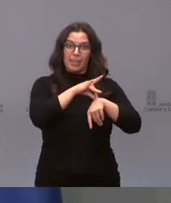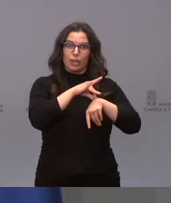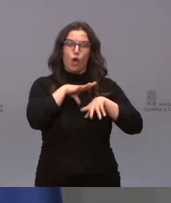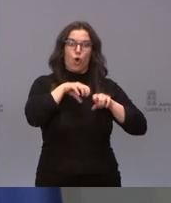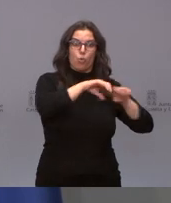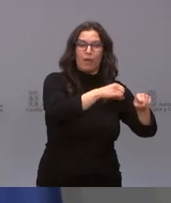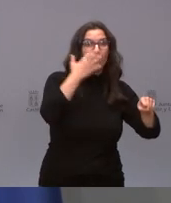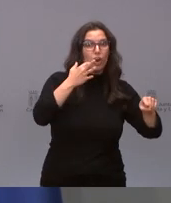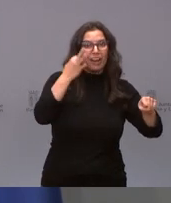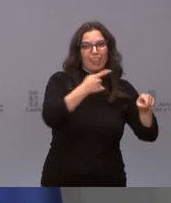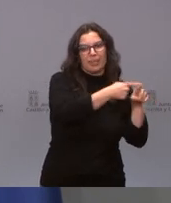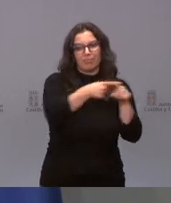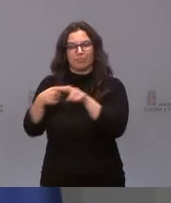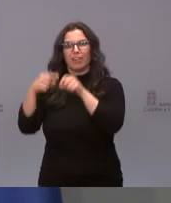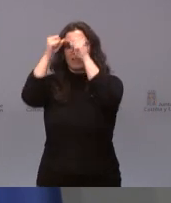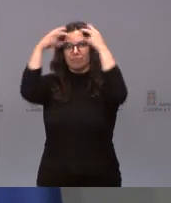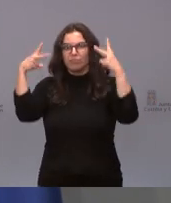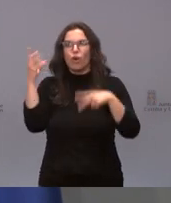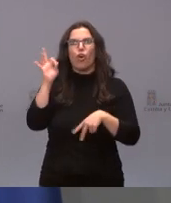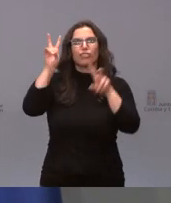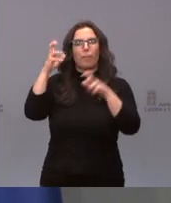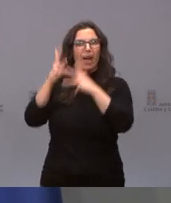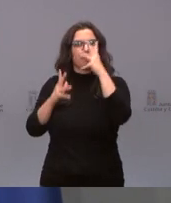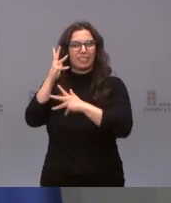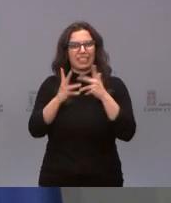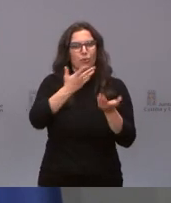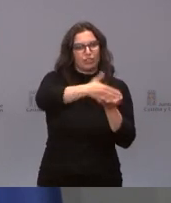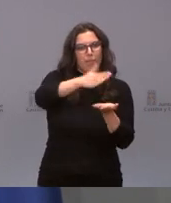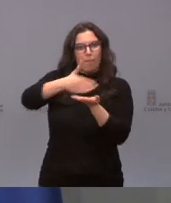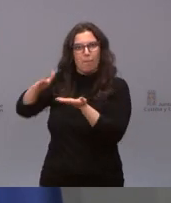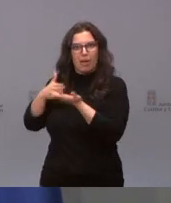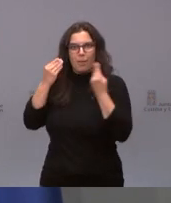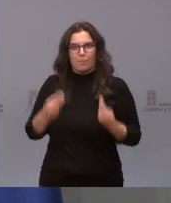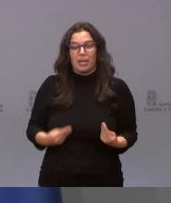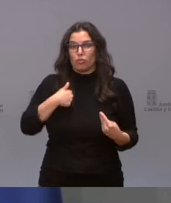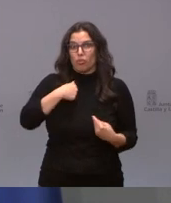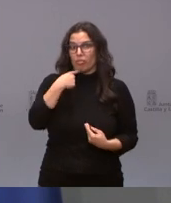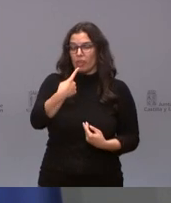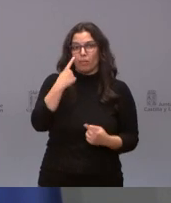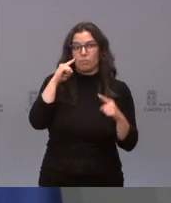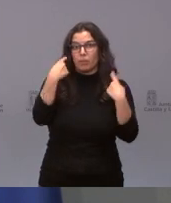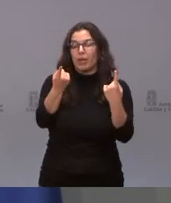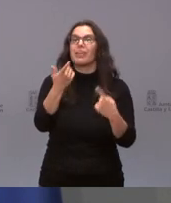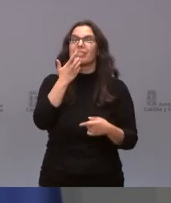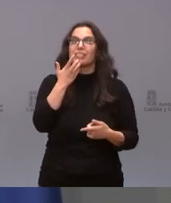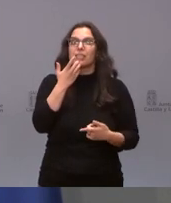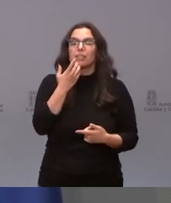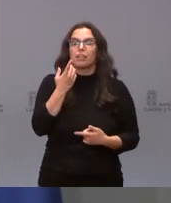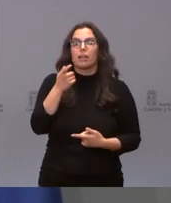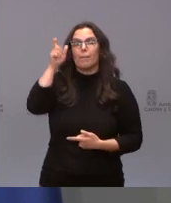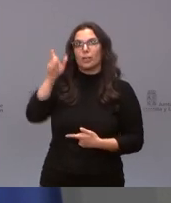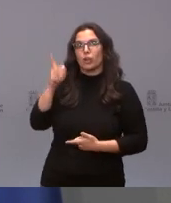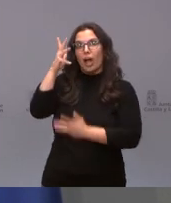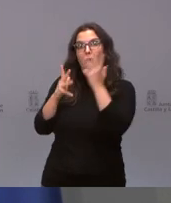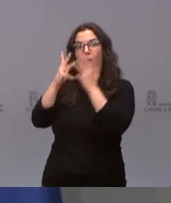son tiempo puramente administrativo siempre he dicho y eso lo dije en mi primera comparecencia pero que pueda resolver un administrativo que no